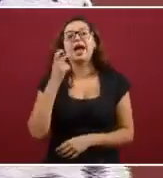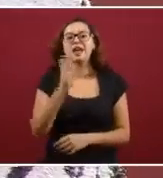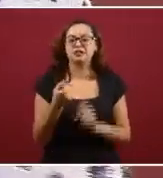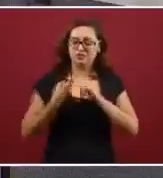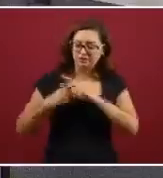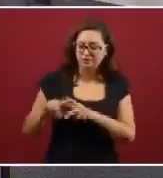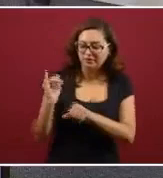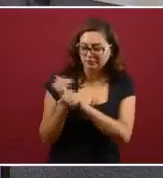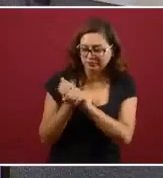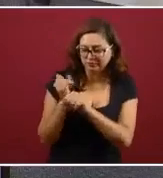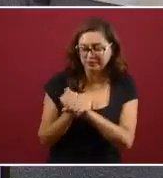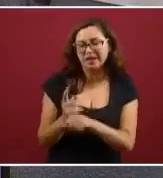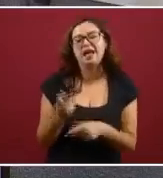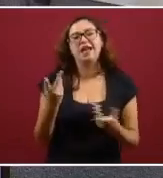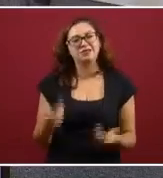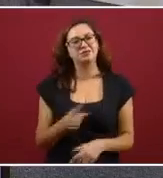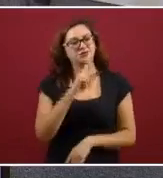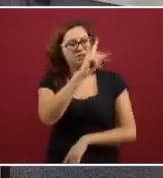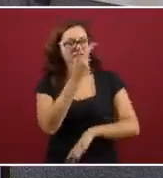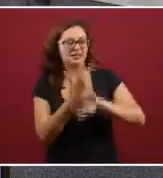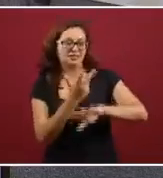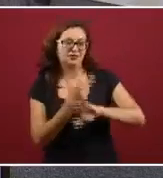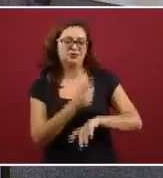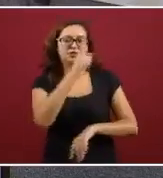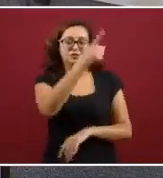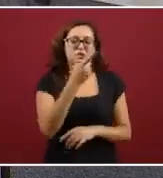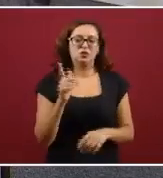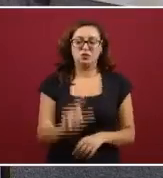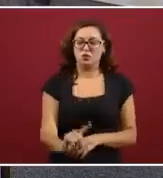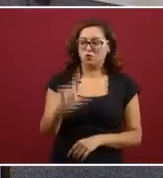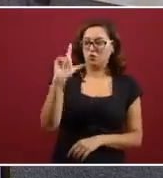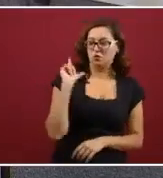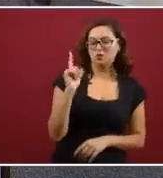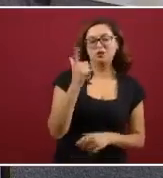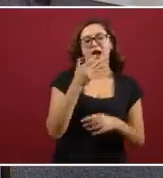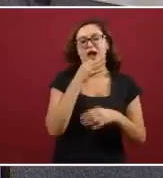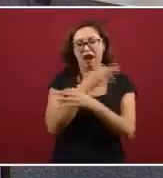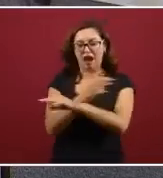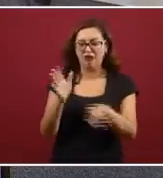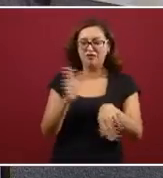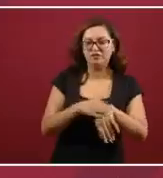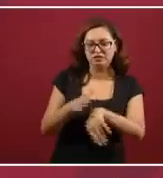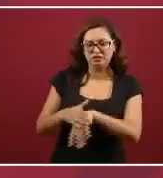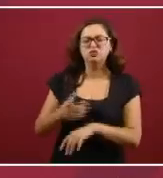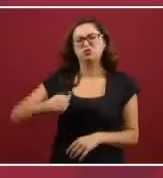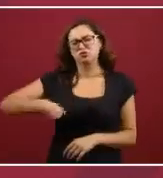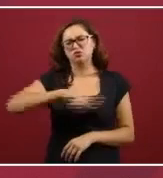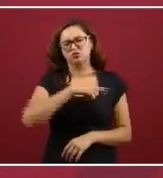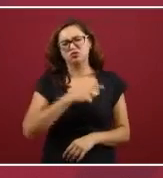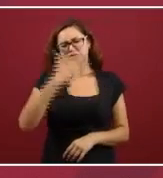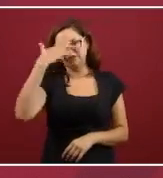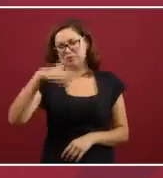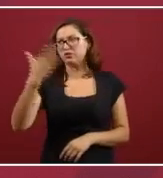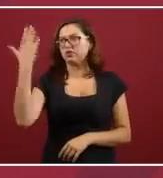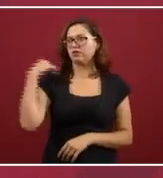el Departamento de Comercio de Estados Unidos anuncia el tema, o hace público, porque nosotros ya lo sabíamos desde